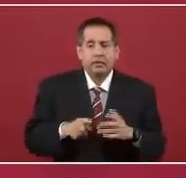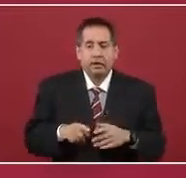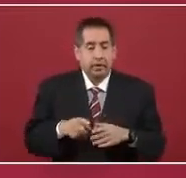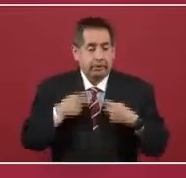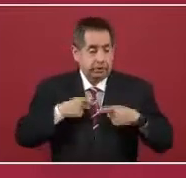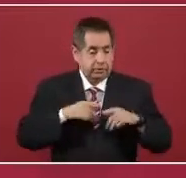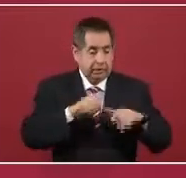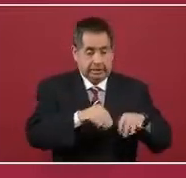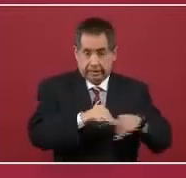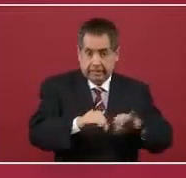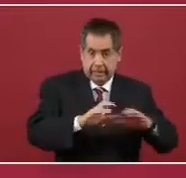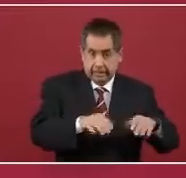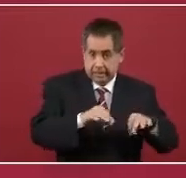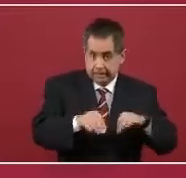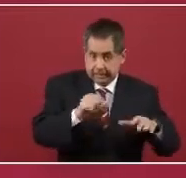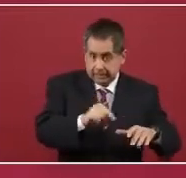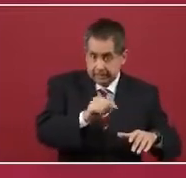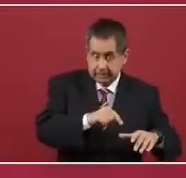los trabajadores,